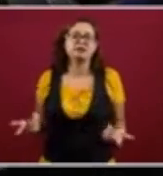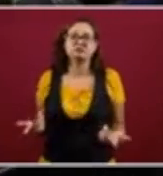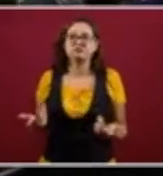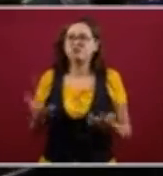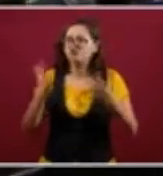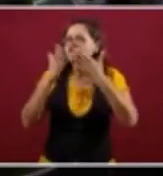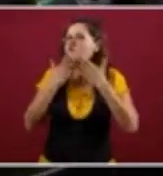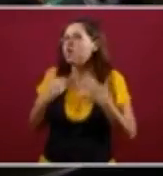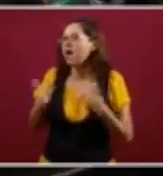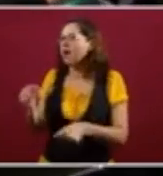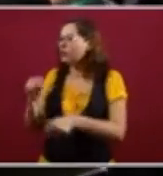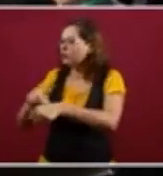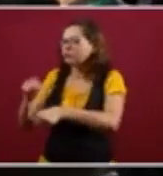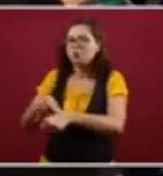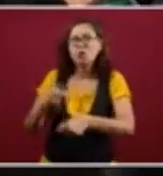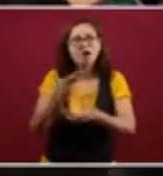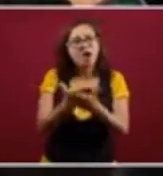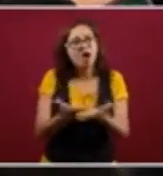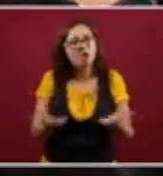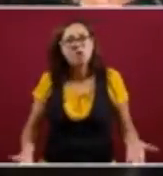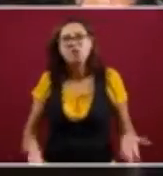necesitamos.